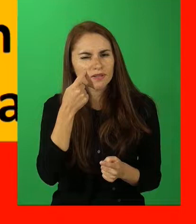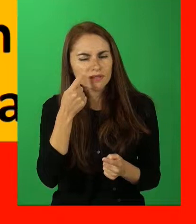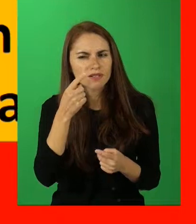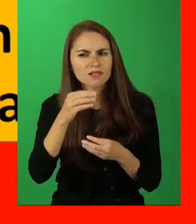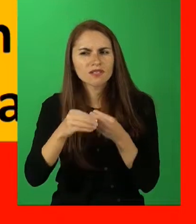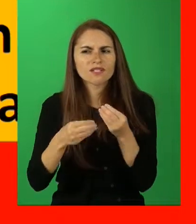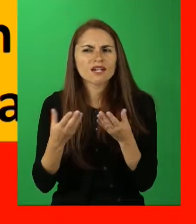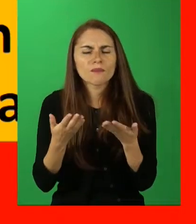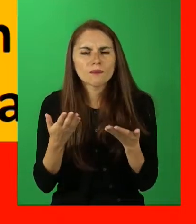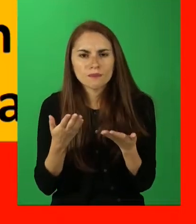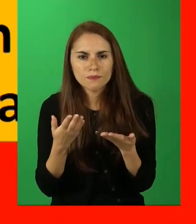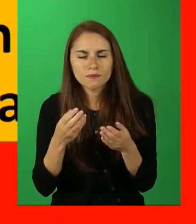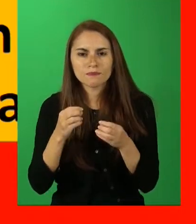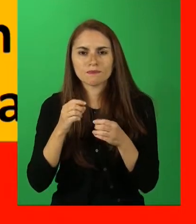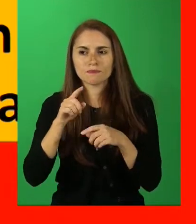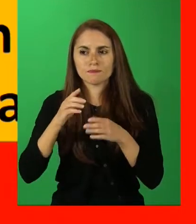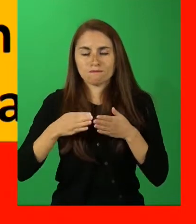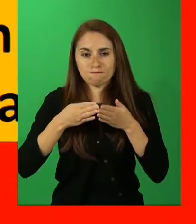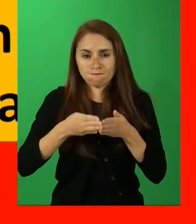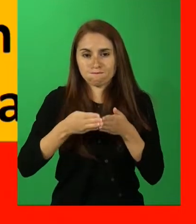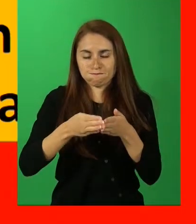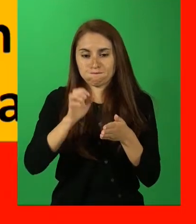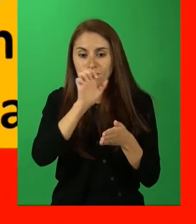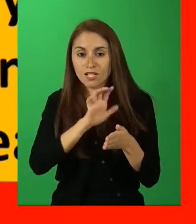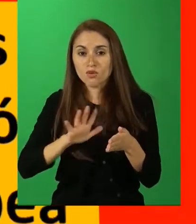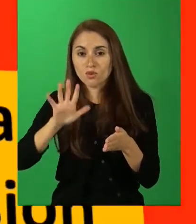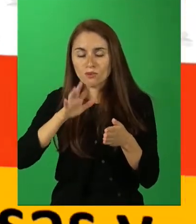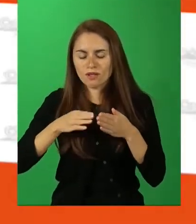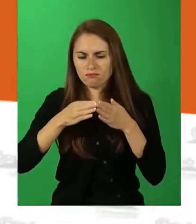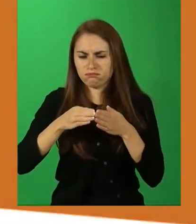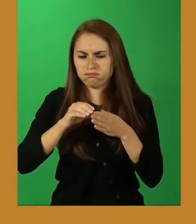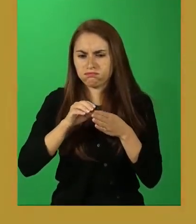y alcances de la expansión de la navegación europea.